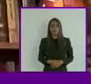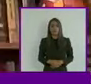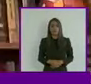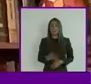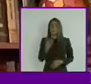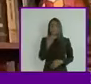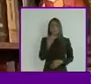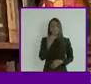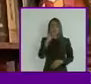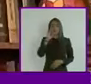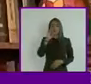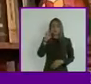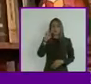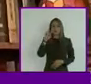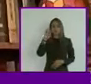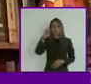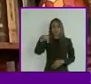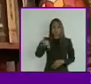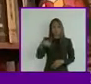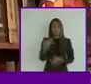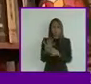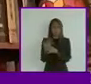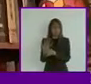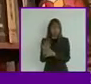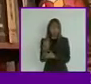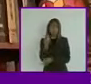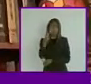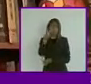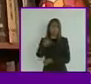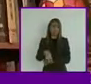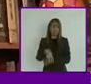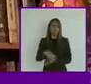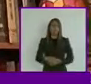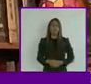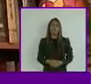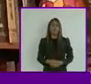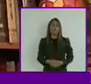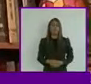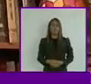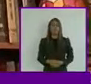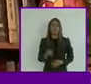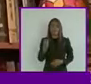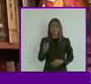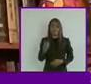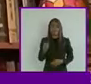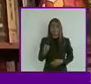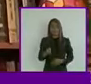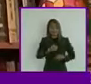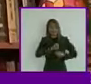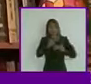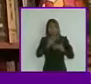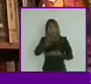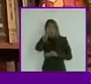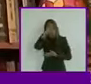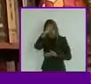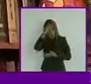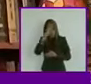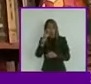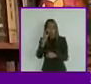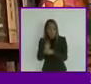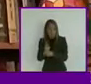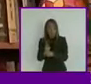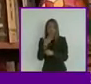Muy bien, Irving, la verdad es que lo que dices es totalmente cierto y me parece que es un buen inicio para empezar a identificar qué